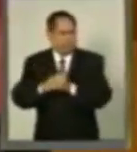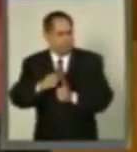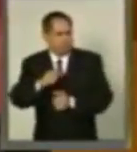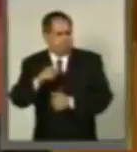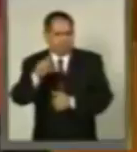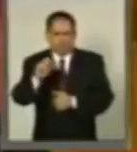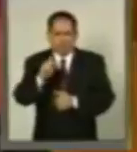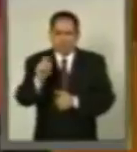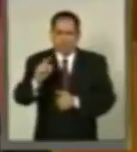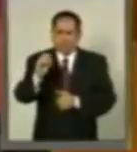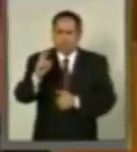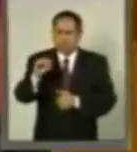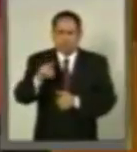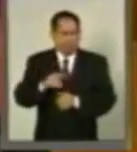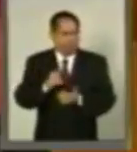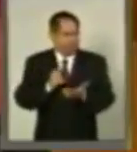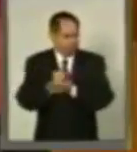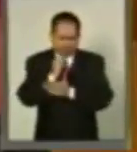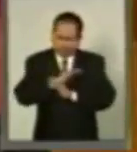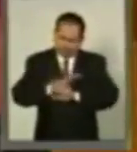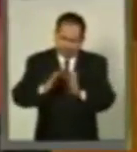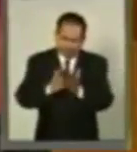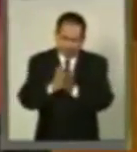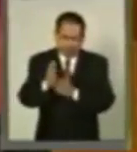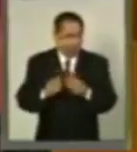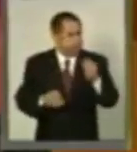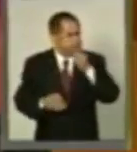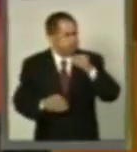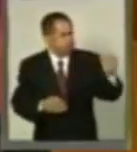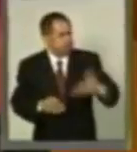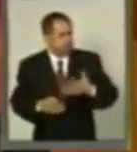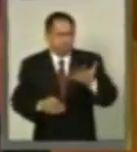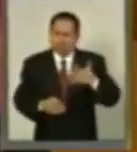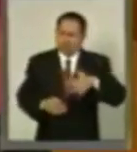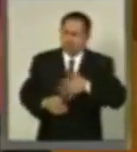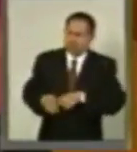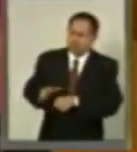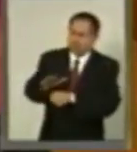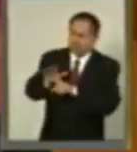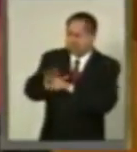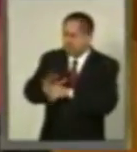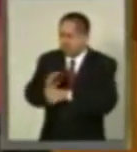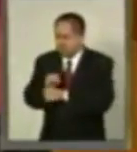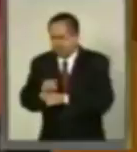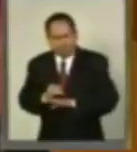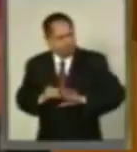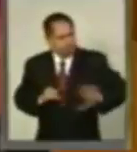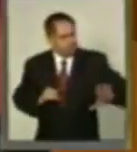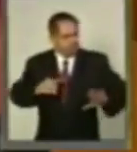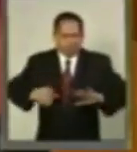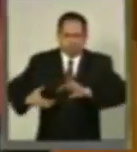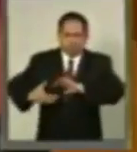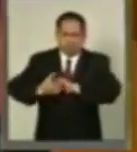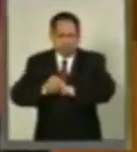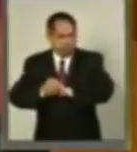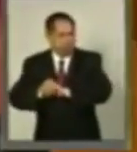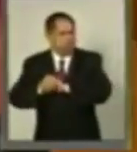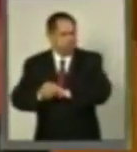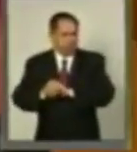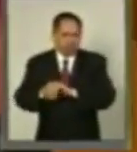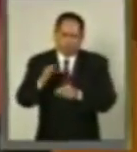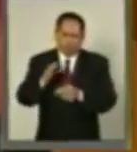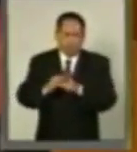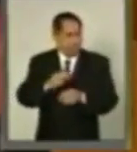una decisión irreversible. Hagan lo que hagan, nosotros iremos en alianza y estamos listos para enfrentar